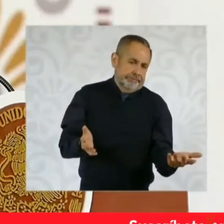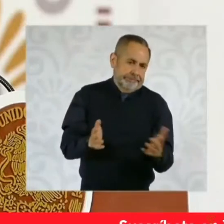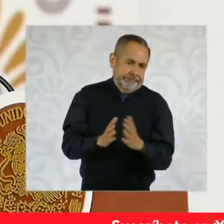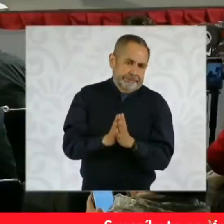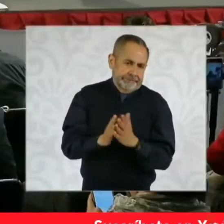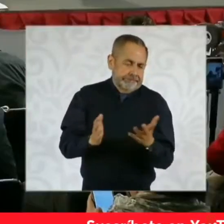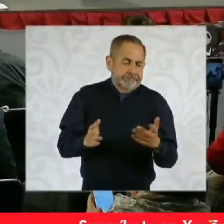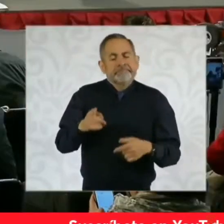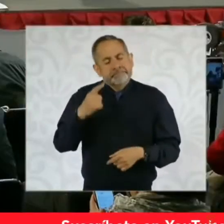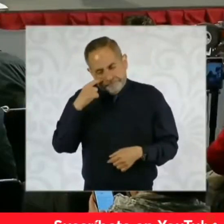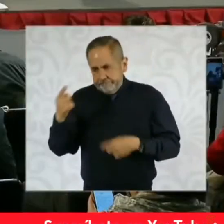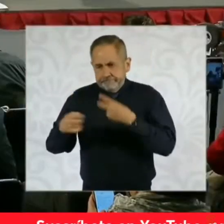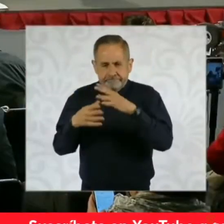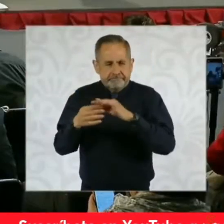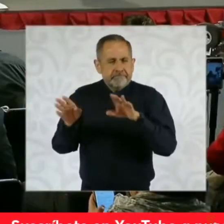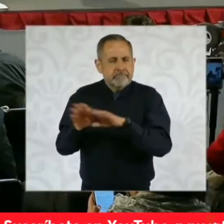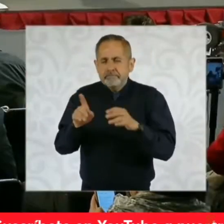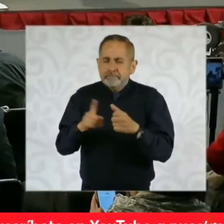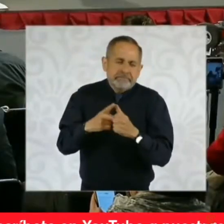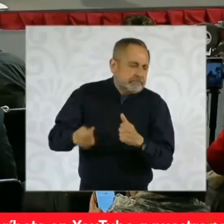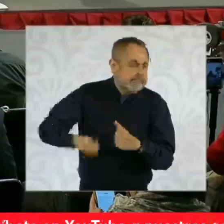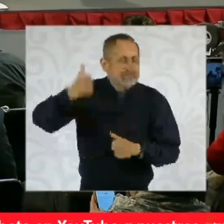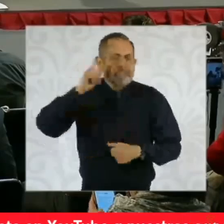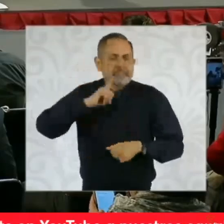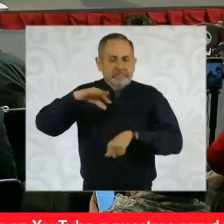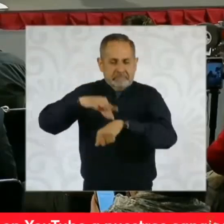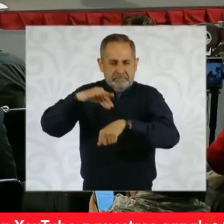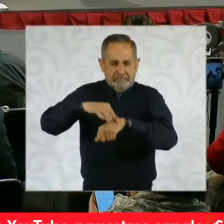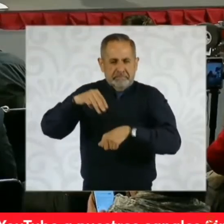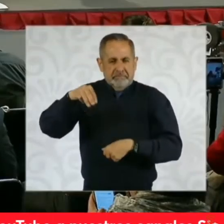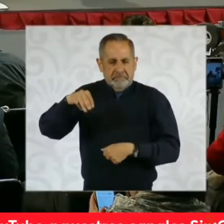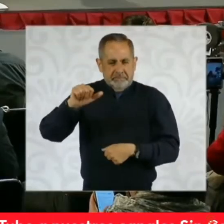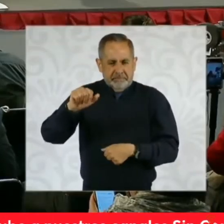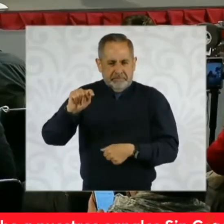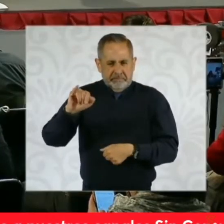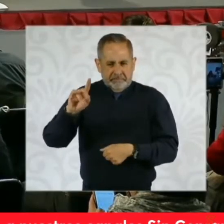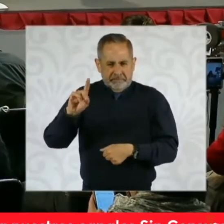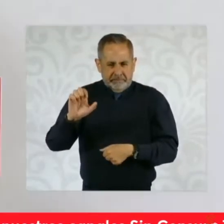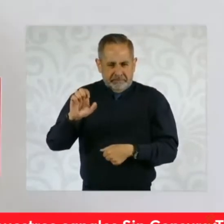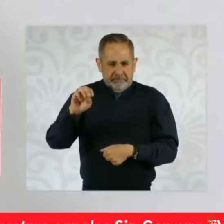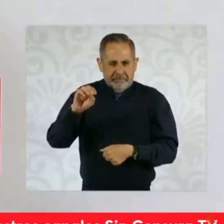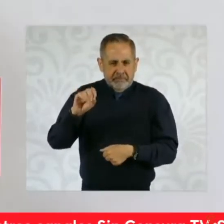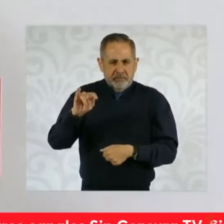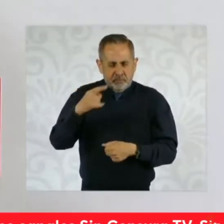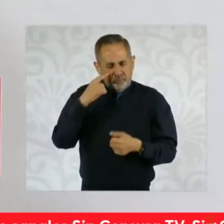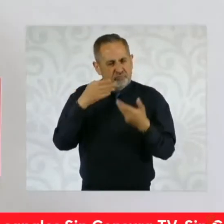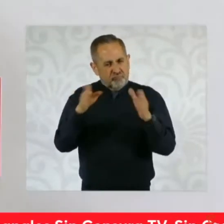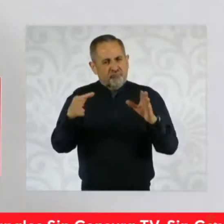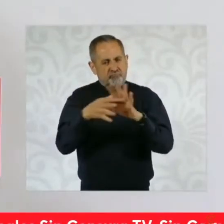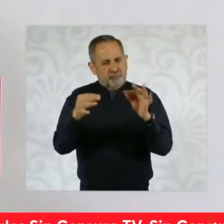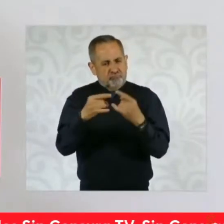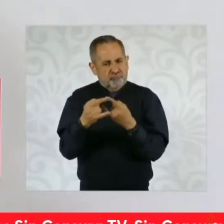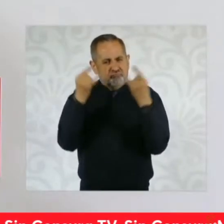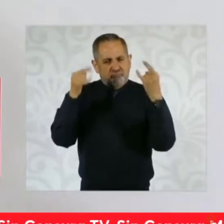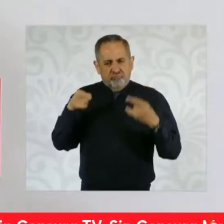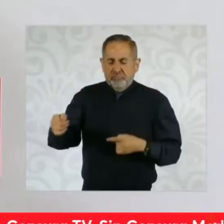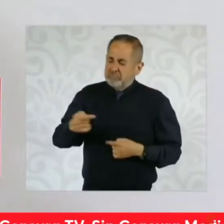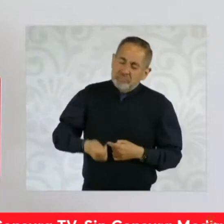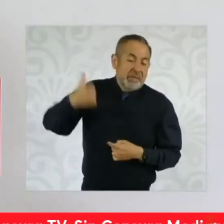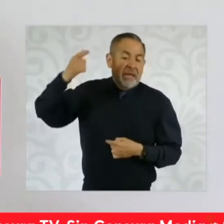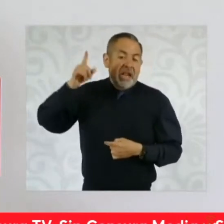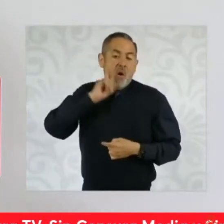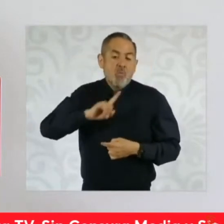acerca de lo que enfrentó la primera médica mexicana, Matilde Montoya, para abrir este espacio y esta profesión a